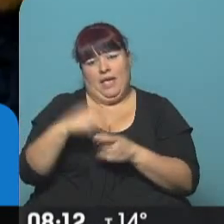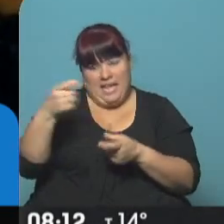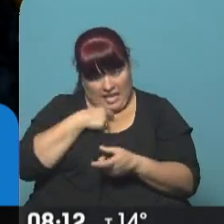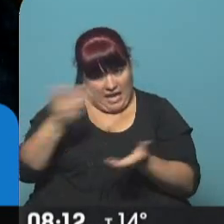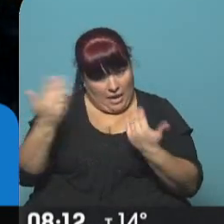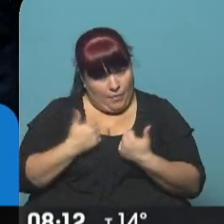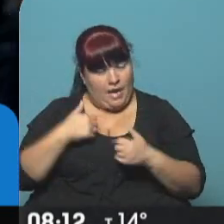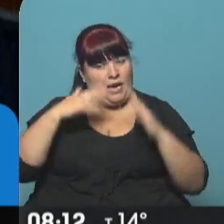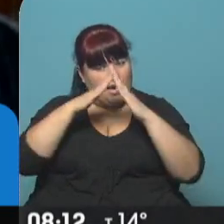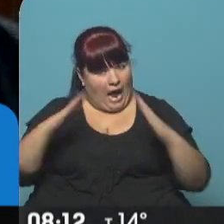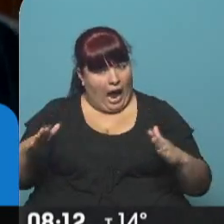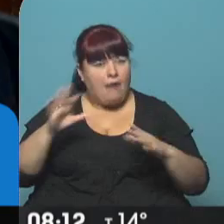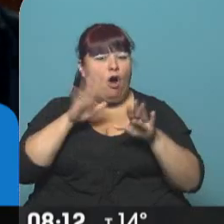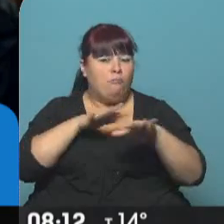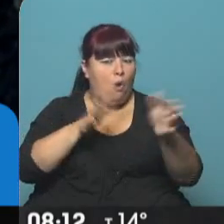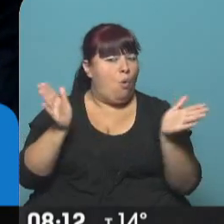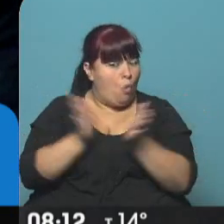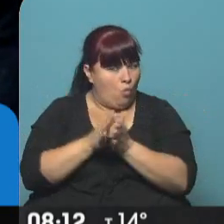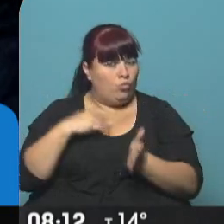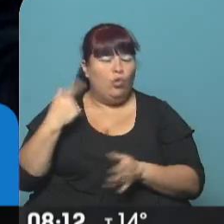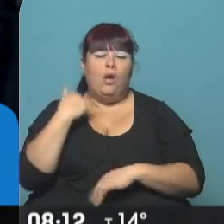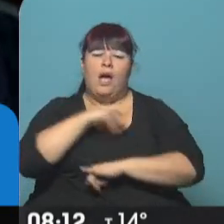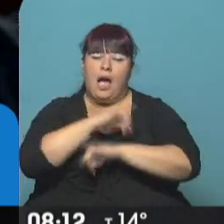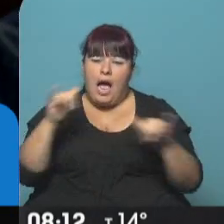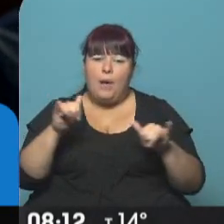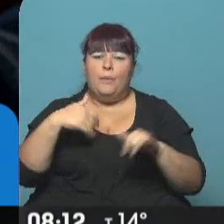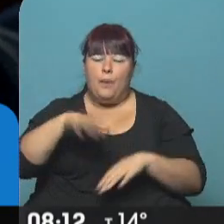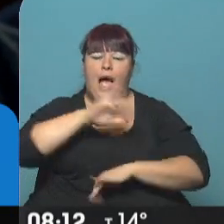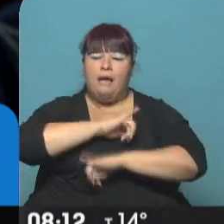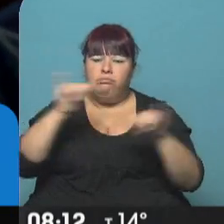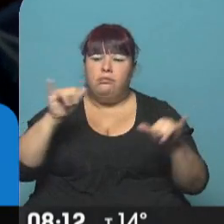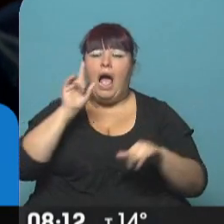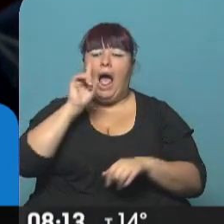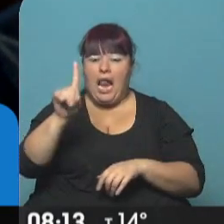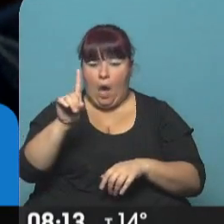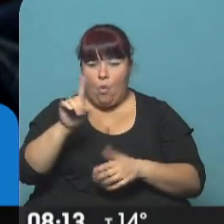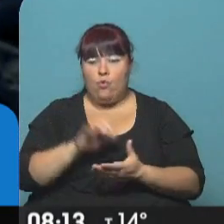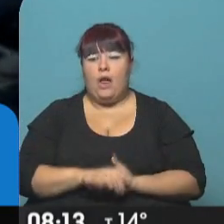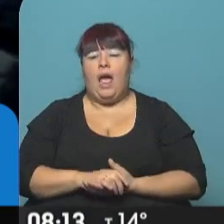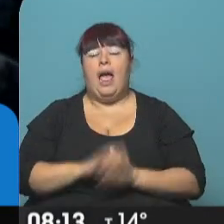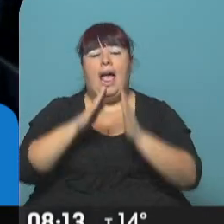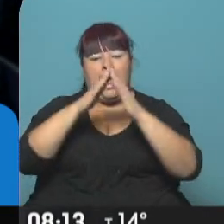venir a acercarse a la carpa o venir a marchar con nosotros, vamos a convocar a la 1 de la tarde